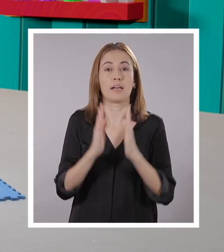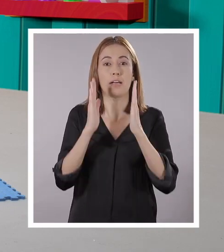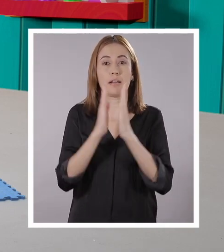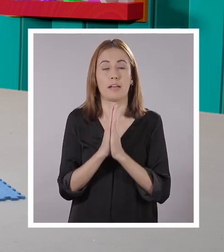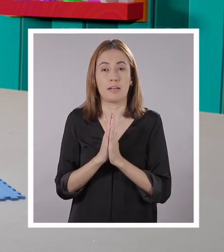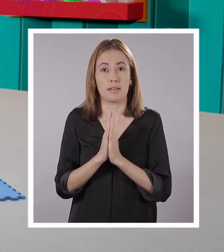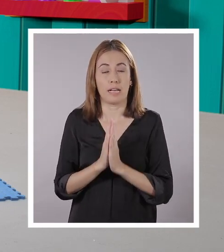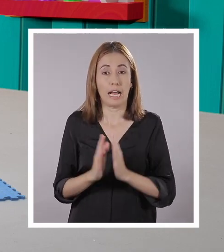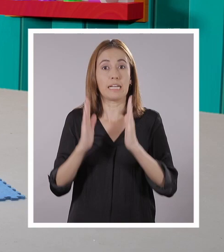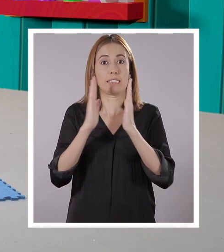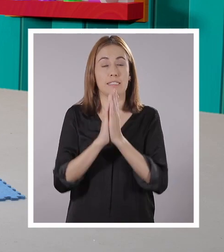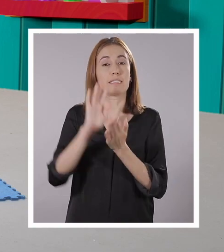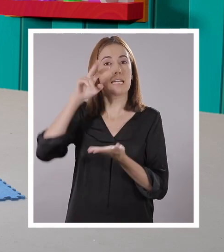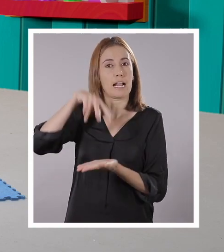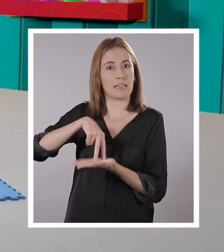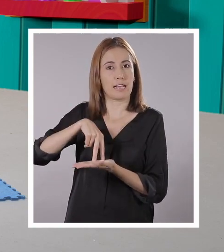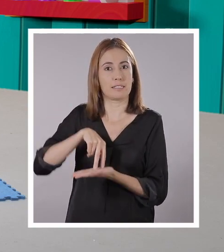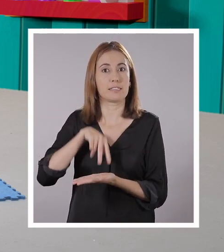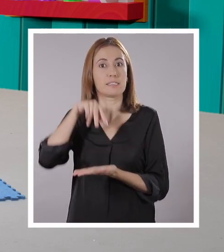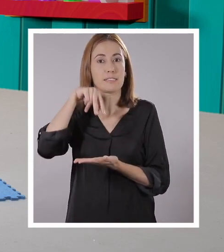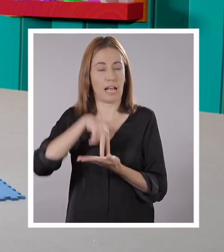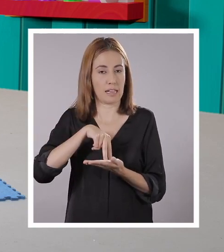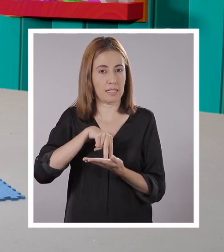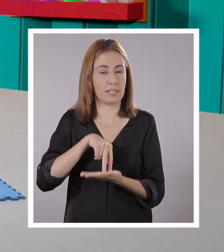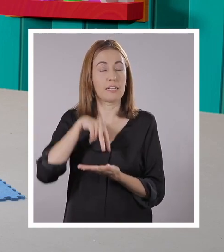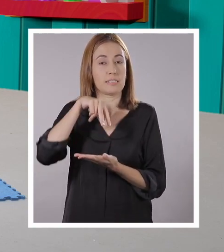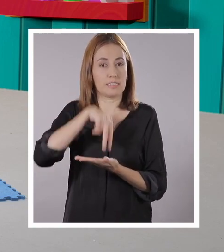Perfecto. Y tenemos que saltar.